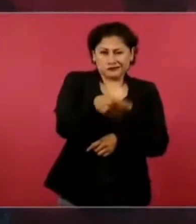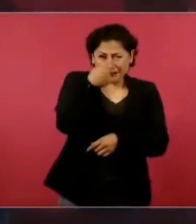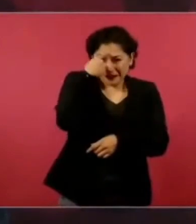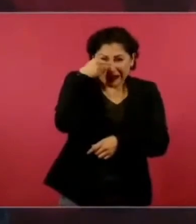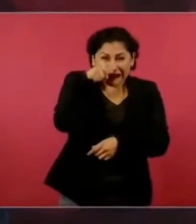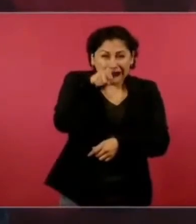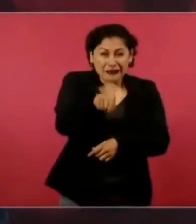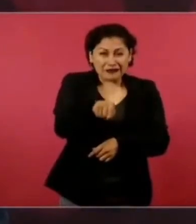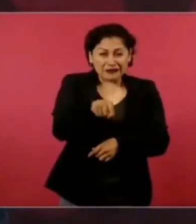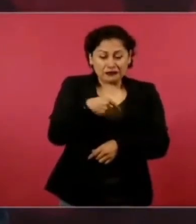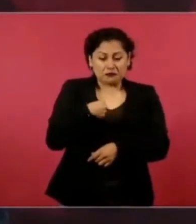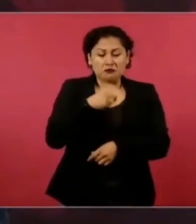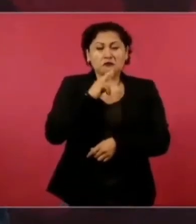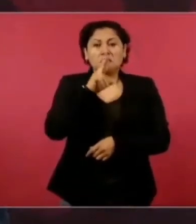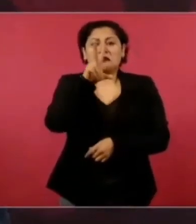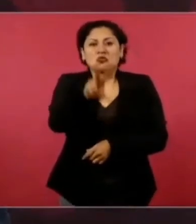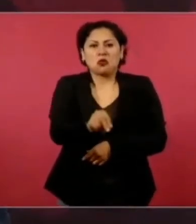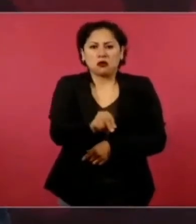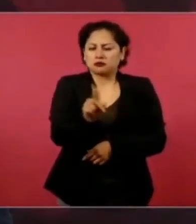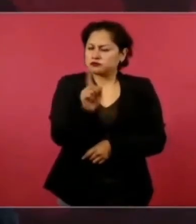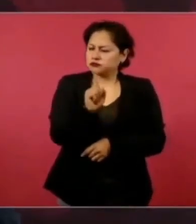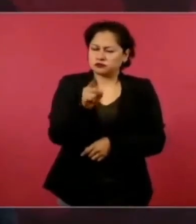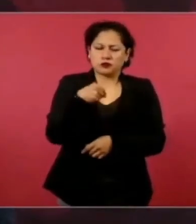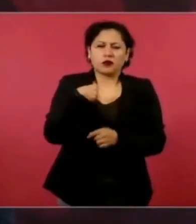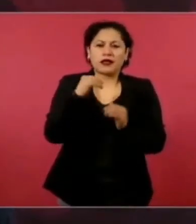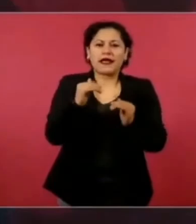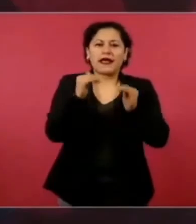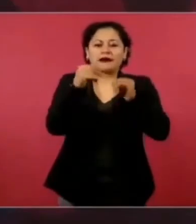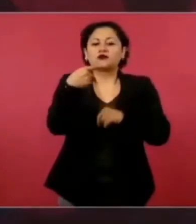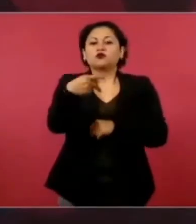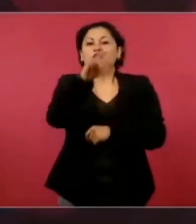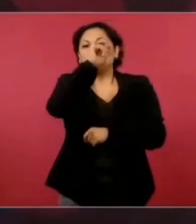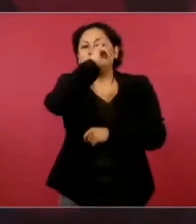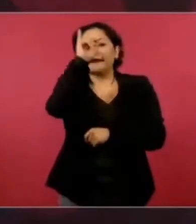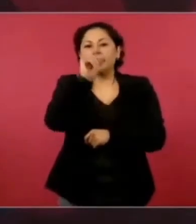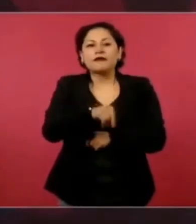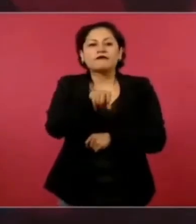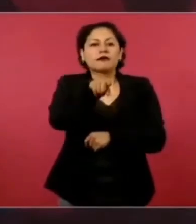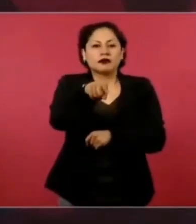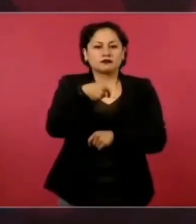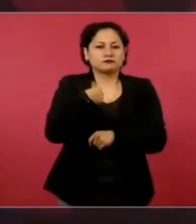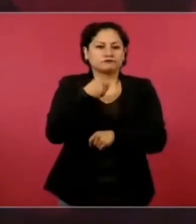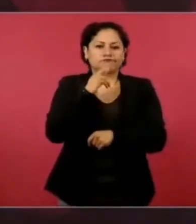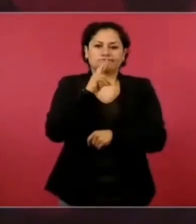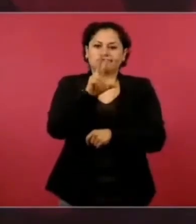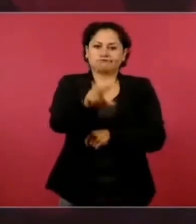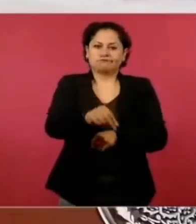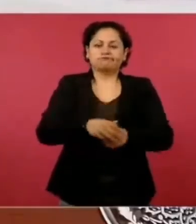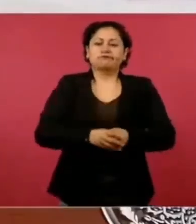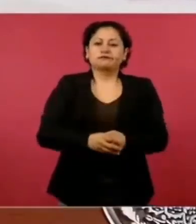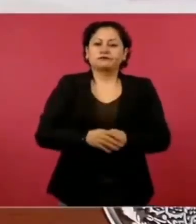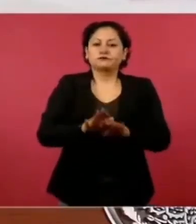Son los de arriba. Ayer yo ni lo vi, pero escuché que